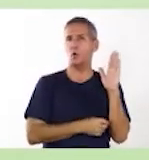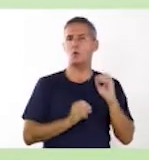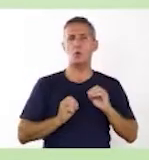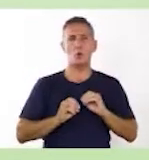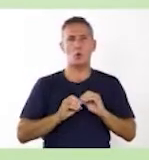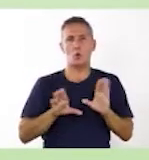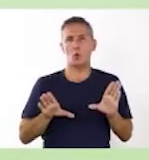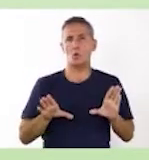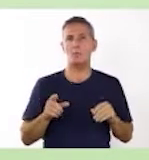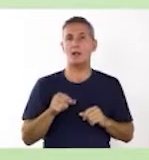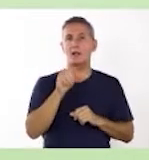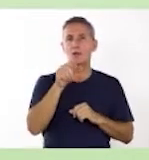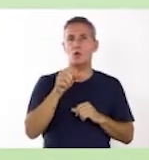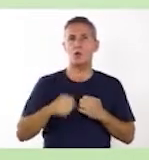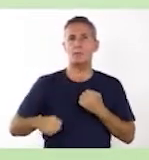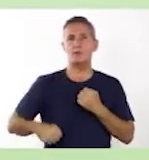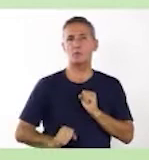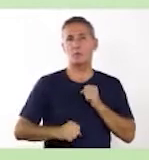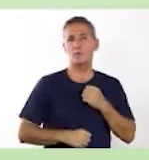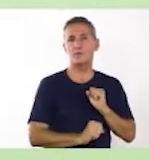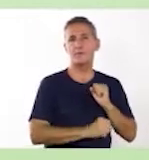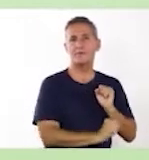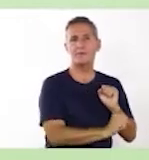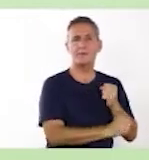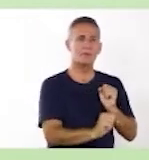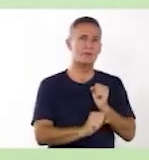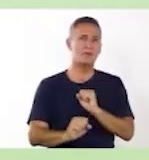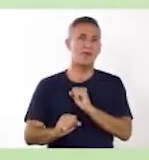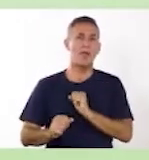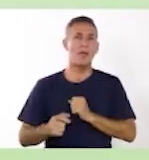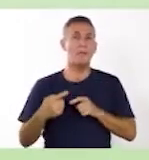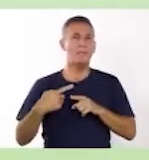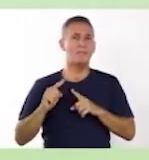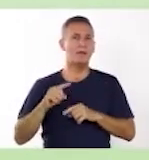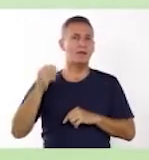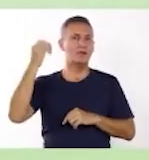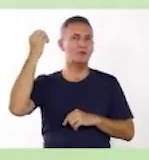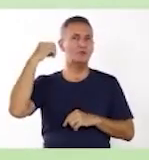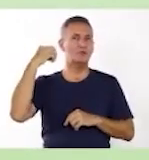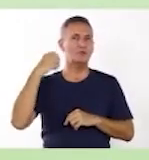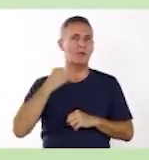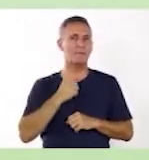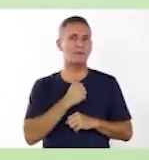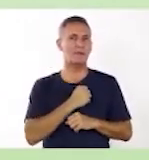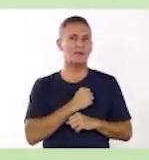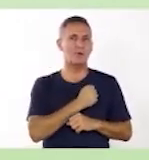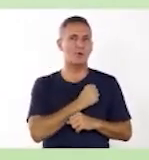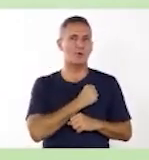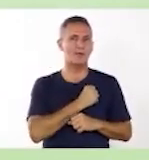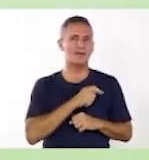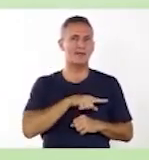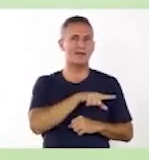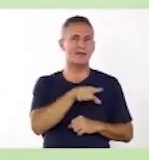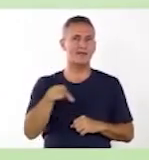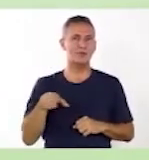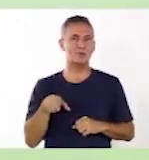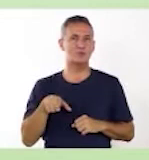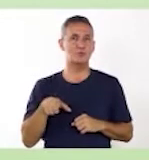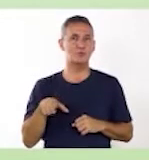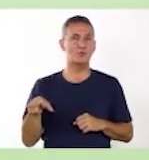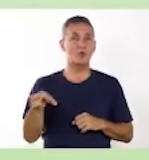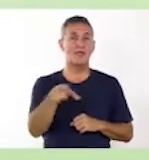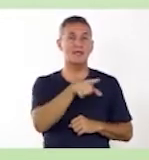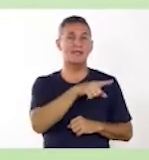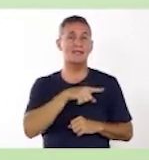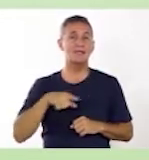muy normal de una criada, pero sabe lo que quiere que todo el mundo